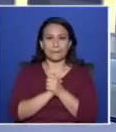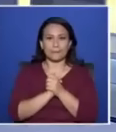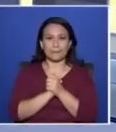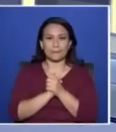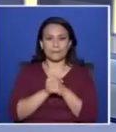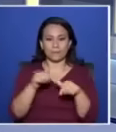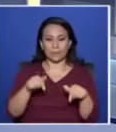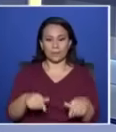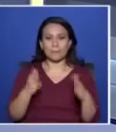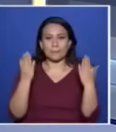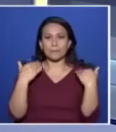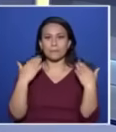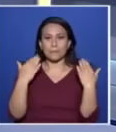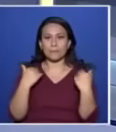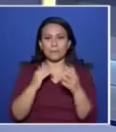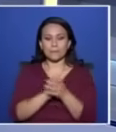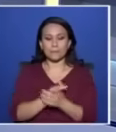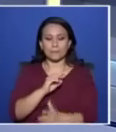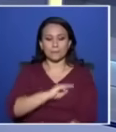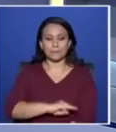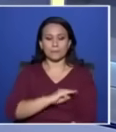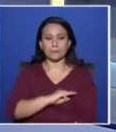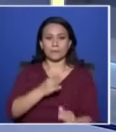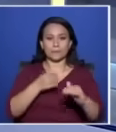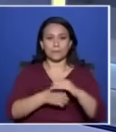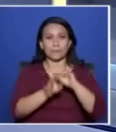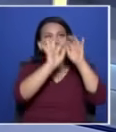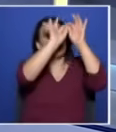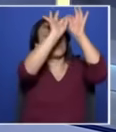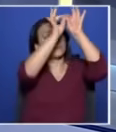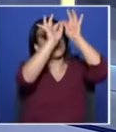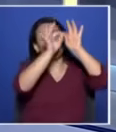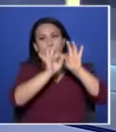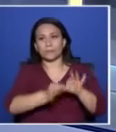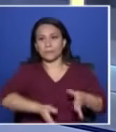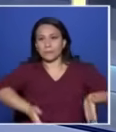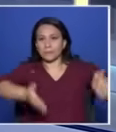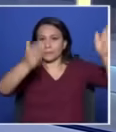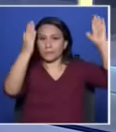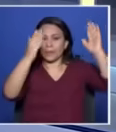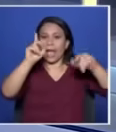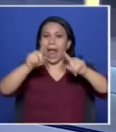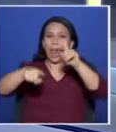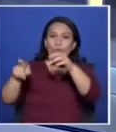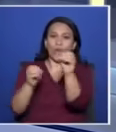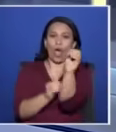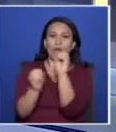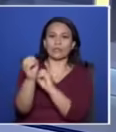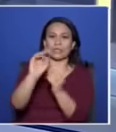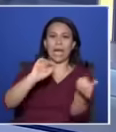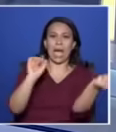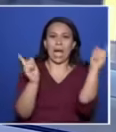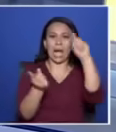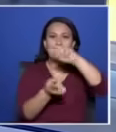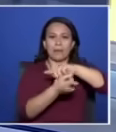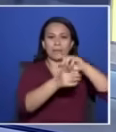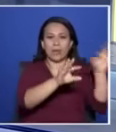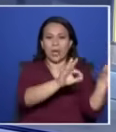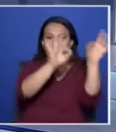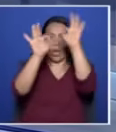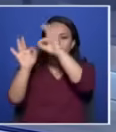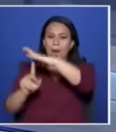En Guayaquil, el Palacio Municipal va a entrar en un proceso de mantenimiento, por lo que algunas oficinas van a funcionar en el